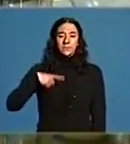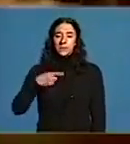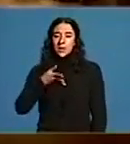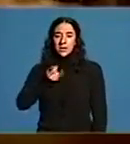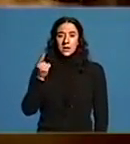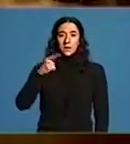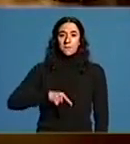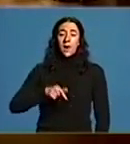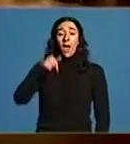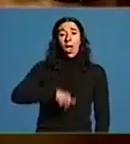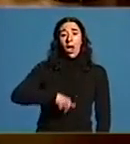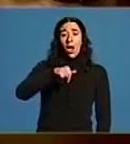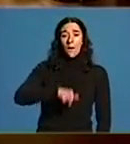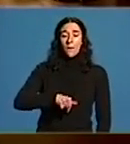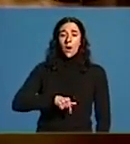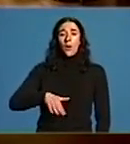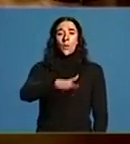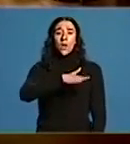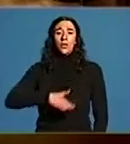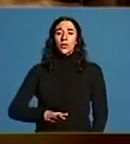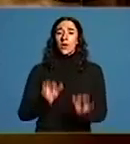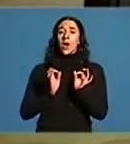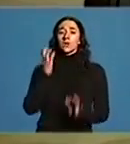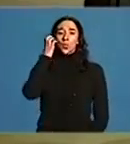zona de copas abajo, que es un poco